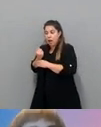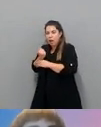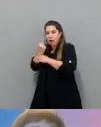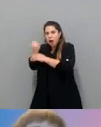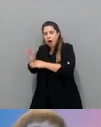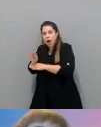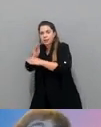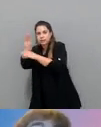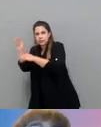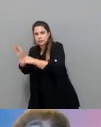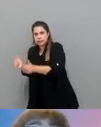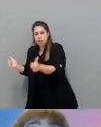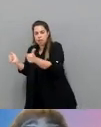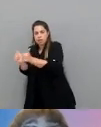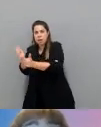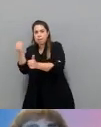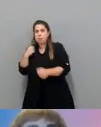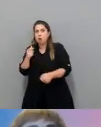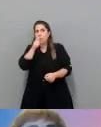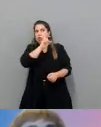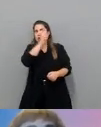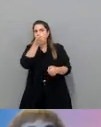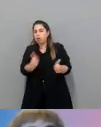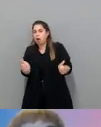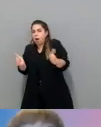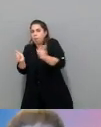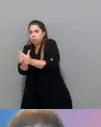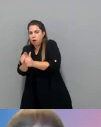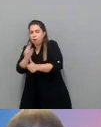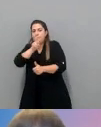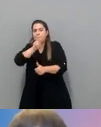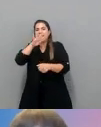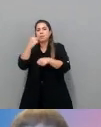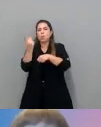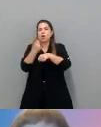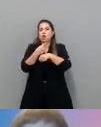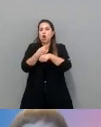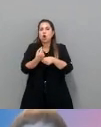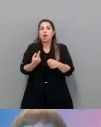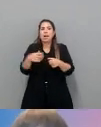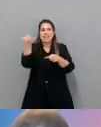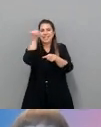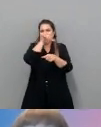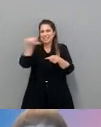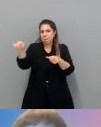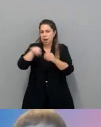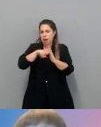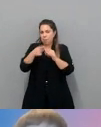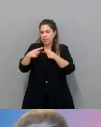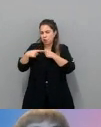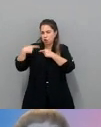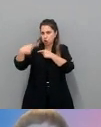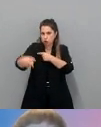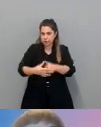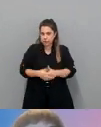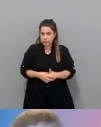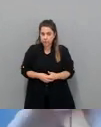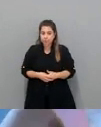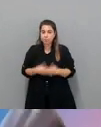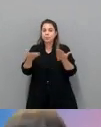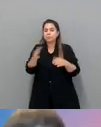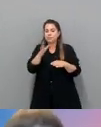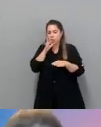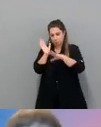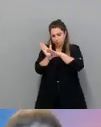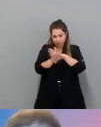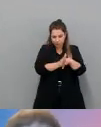una tercera persona las 24 horas del día, los 7 días de la semana, ¿vale? Bien, ahora ya sé